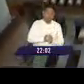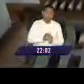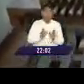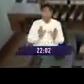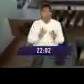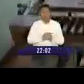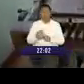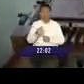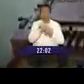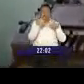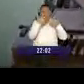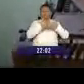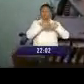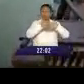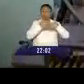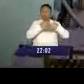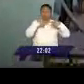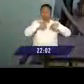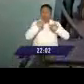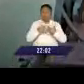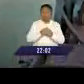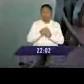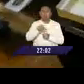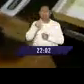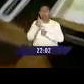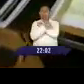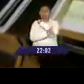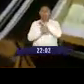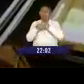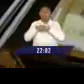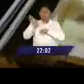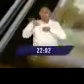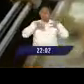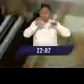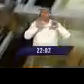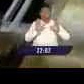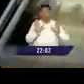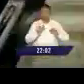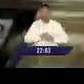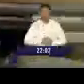que la producción nacional haya traspasado fronteras, informó Iván Casamén.